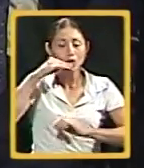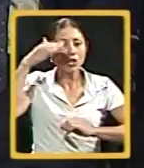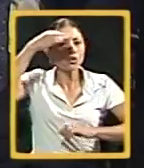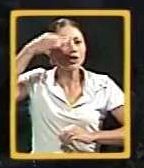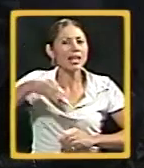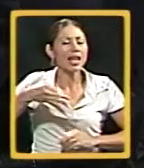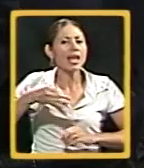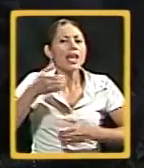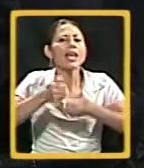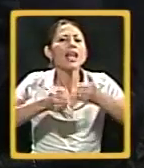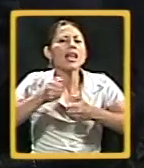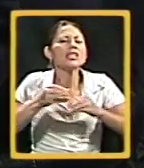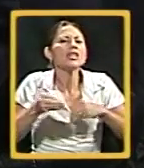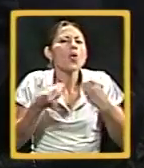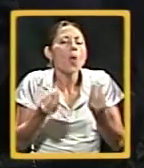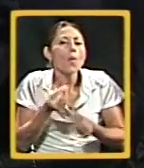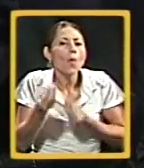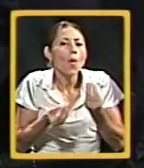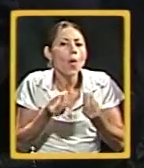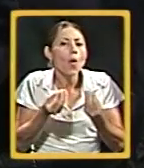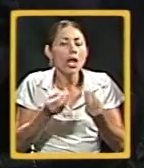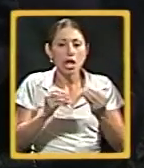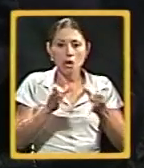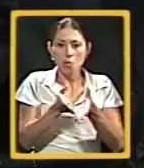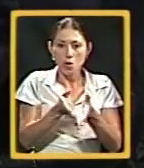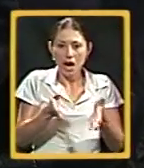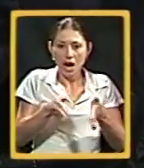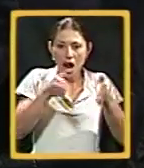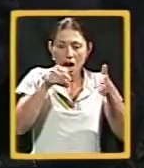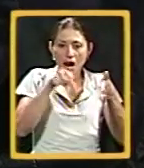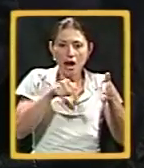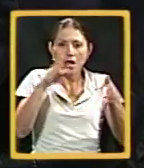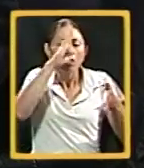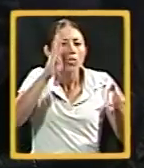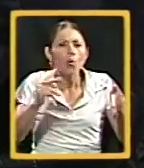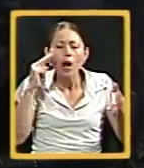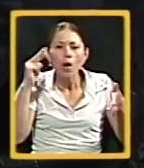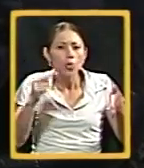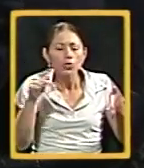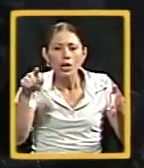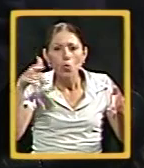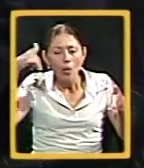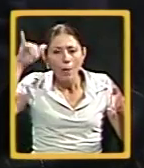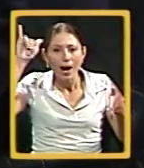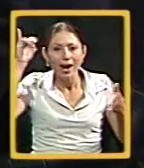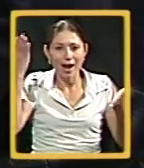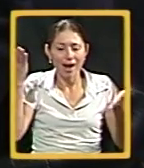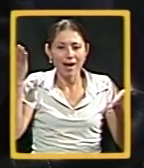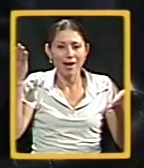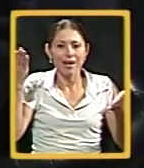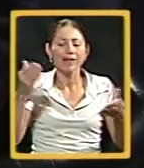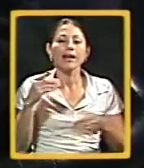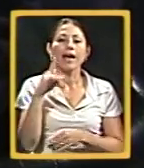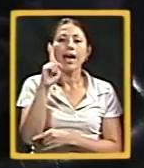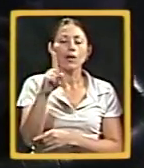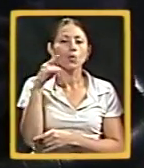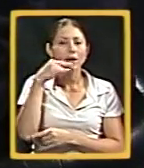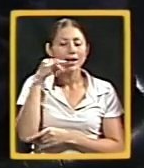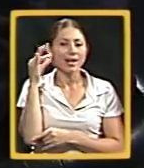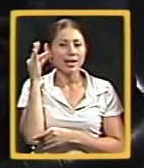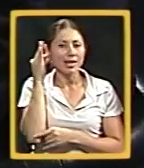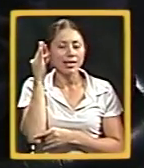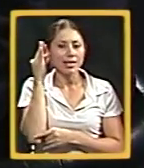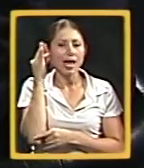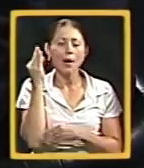viene en una caja y nunca conocieron la vaca, y viceversa, ¿verdad? Hay una niña